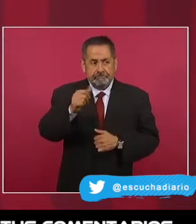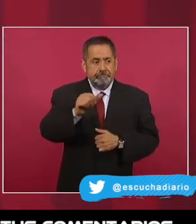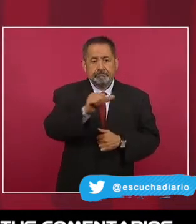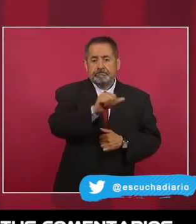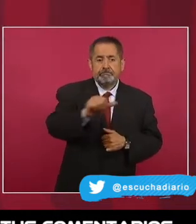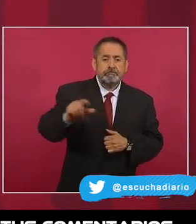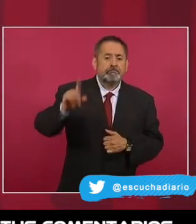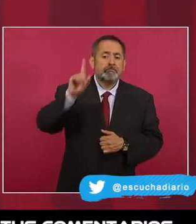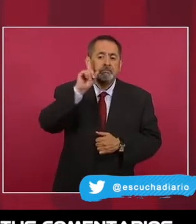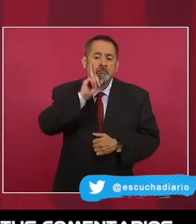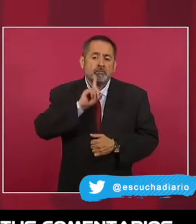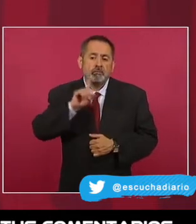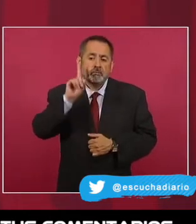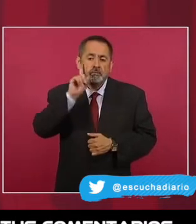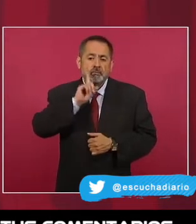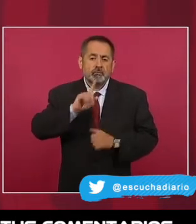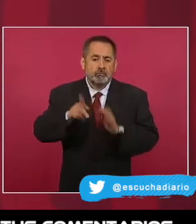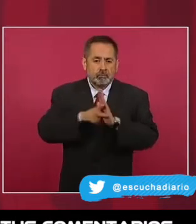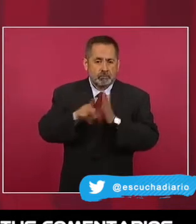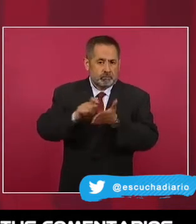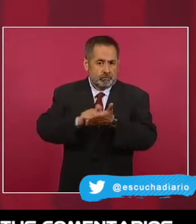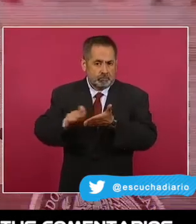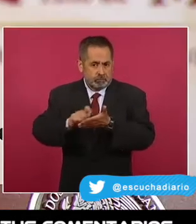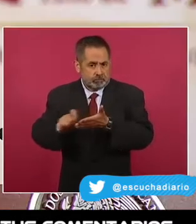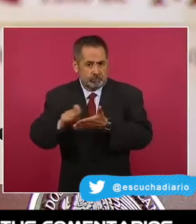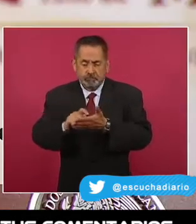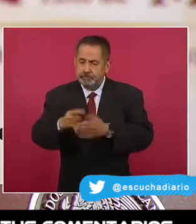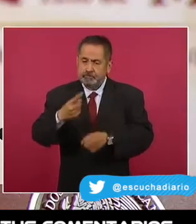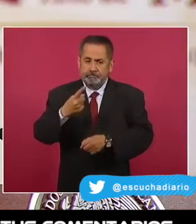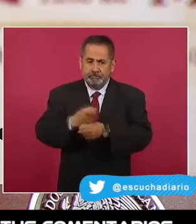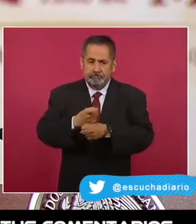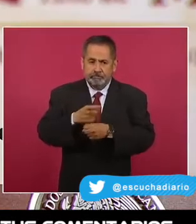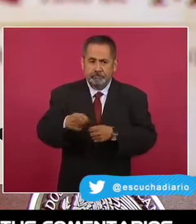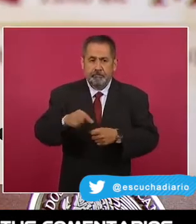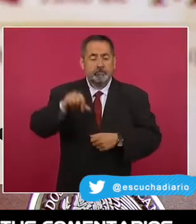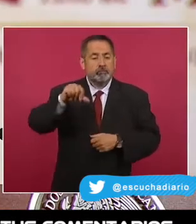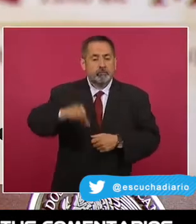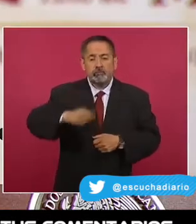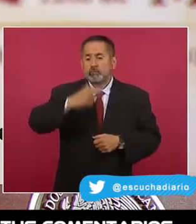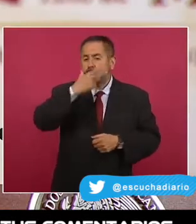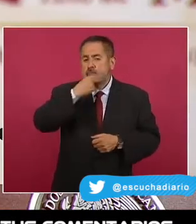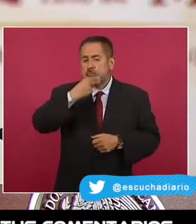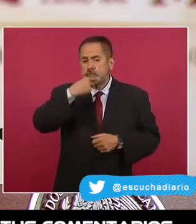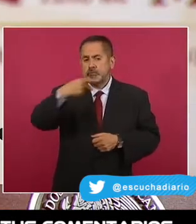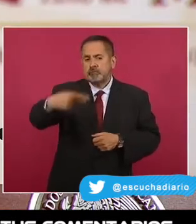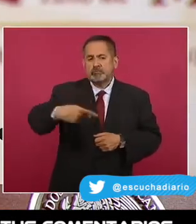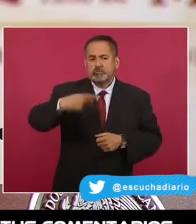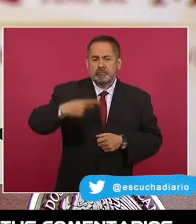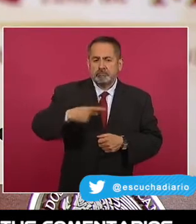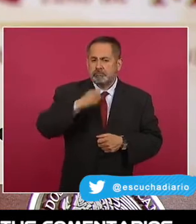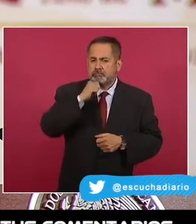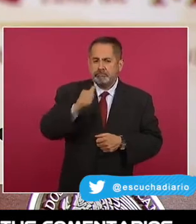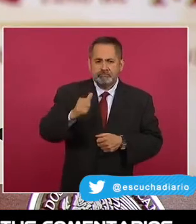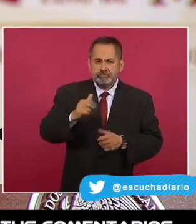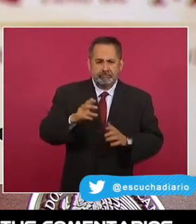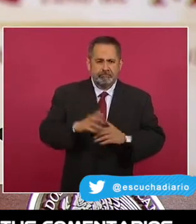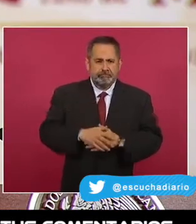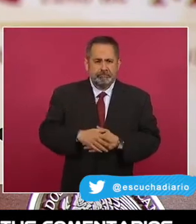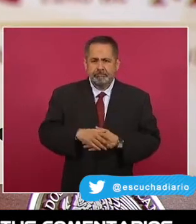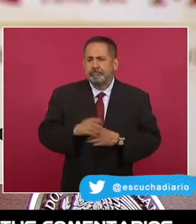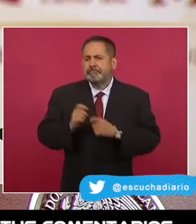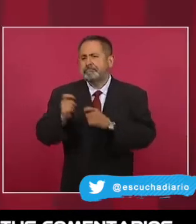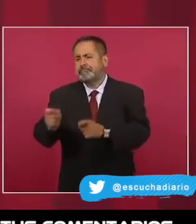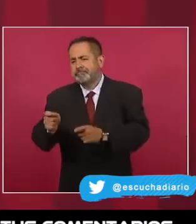las Américas, que se realizará próximamente en Los Ángeles, si no se incluye a todos los países del continente. Esto quiere